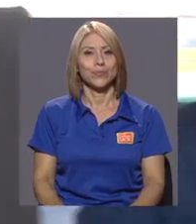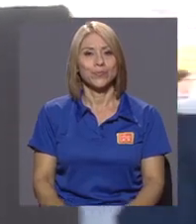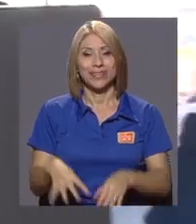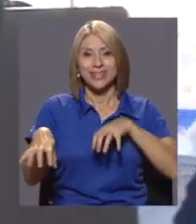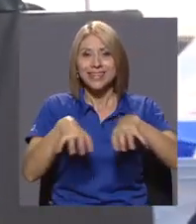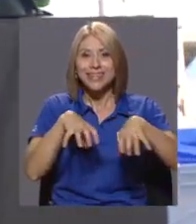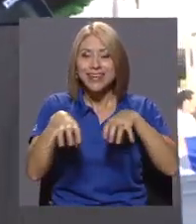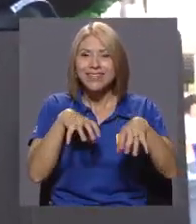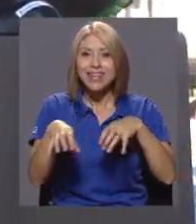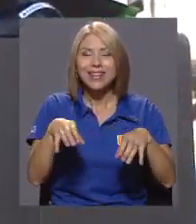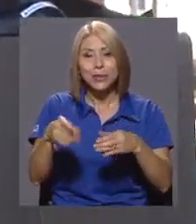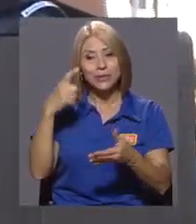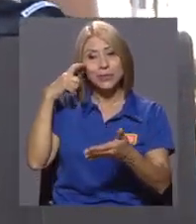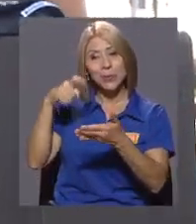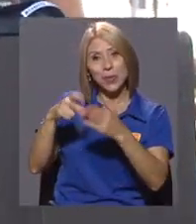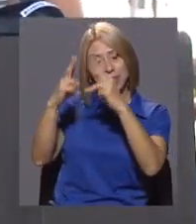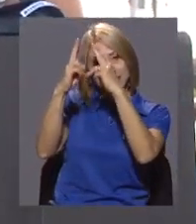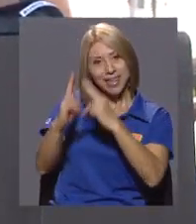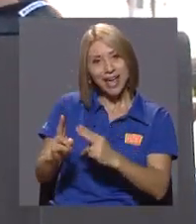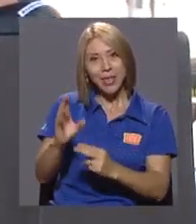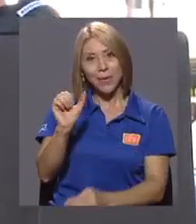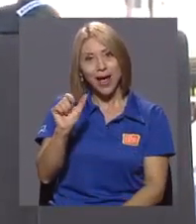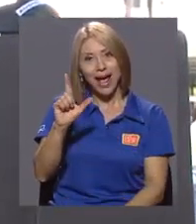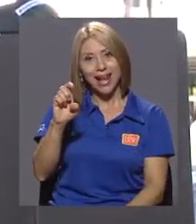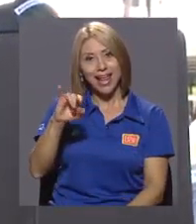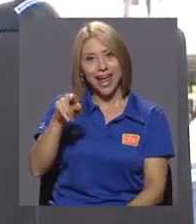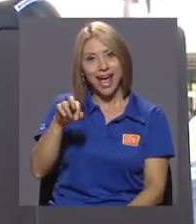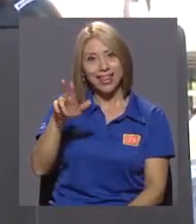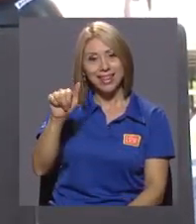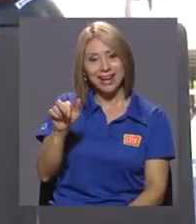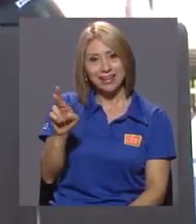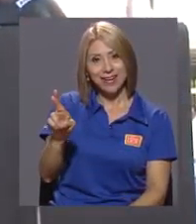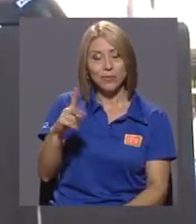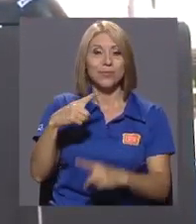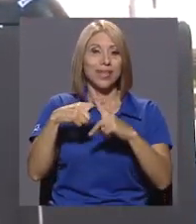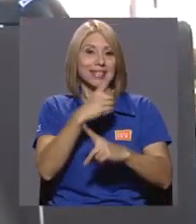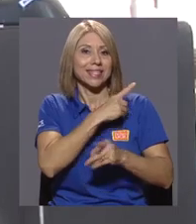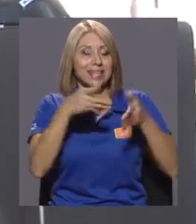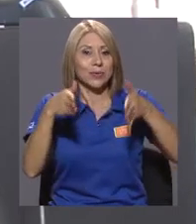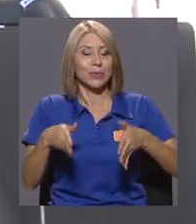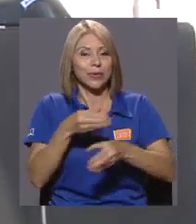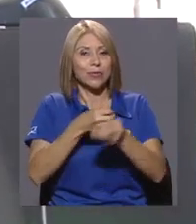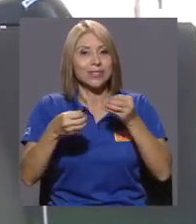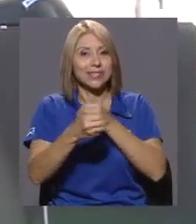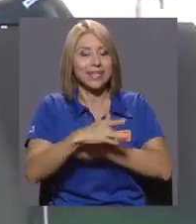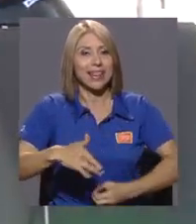El evento estuvo dedicado a doña Alejandra Rivero, exdirectora de la Oficina de Bienestar y